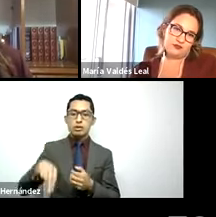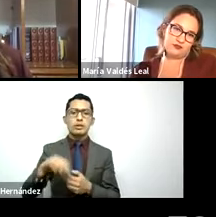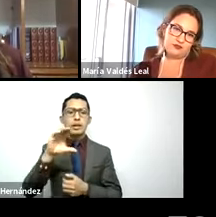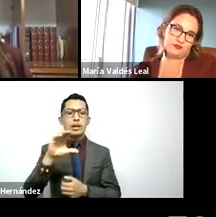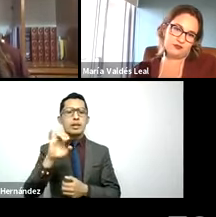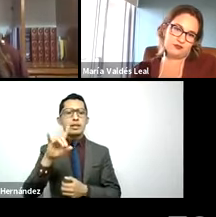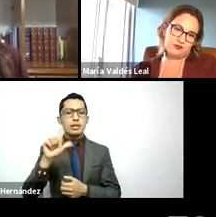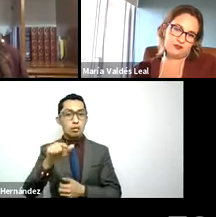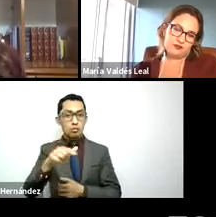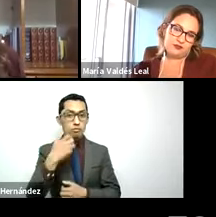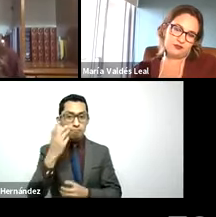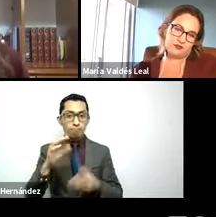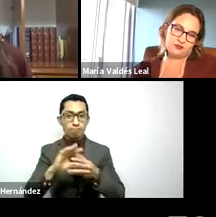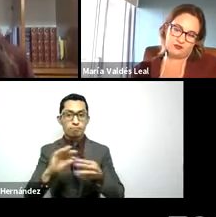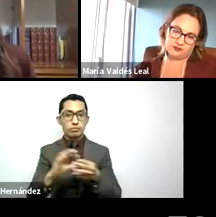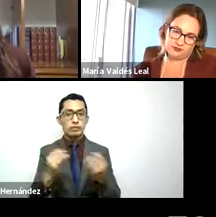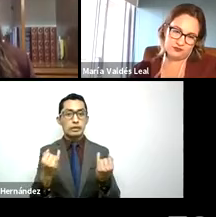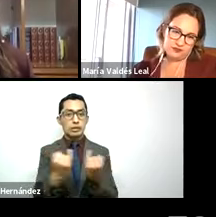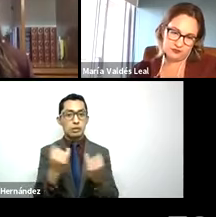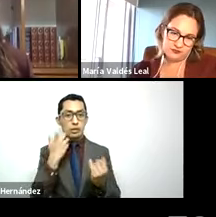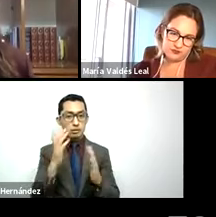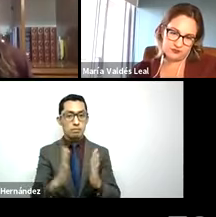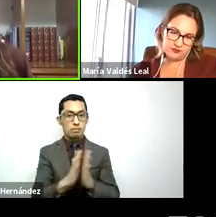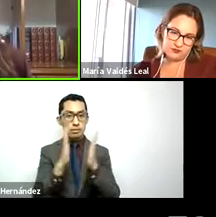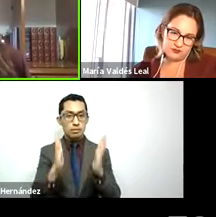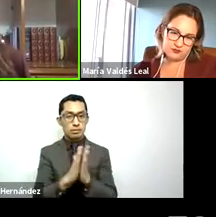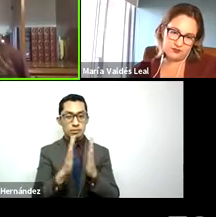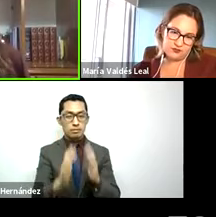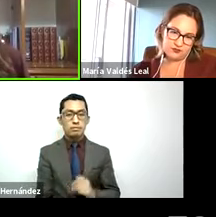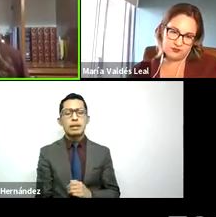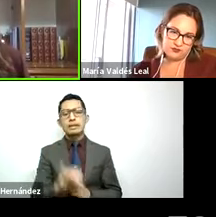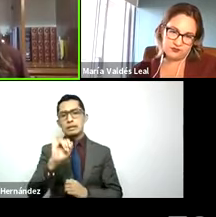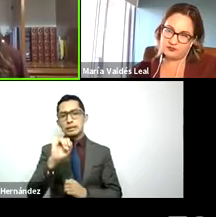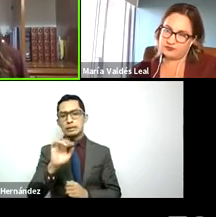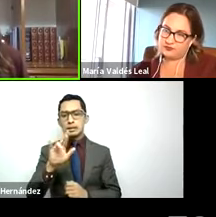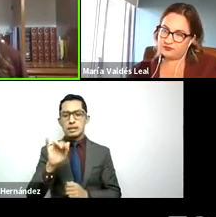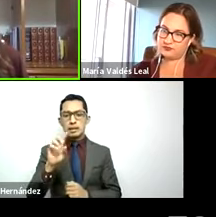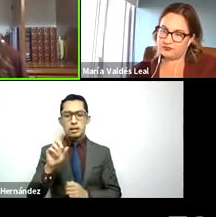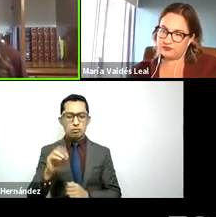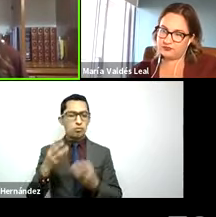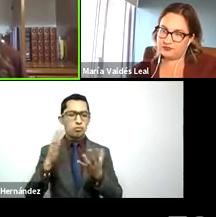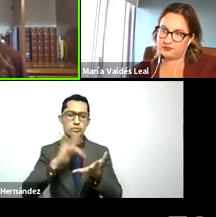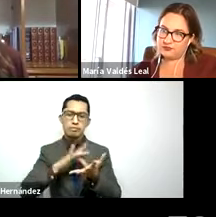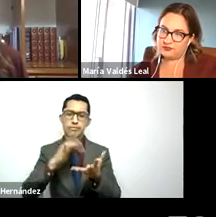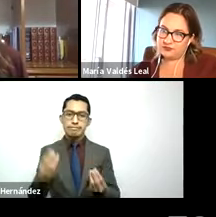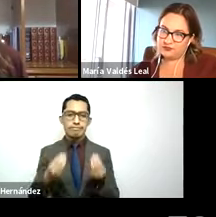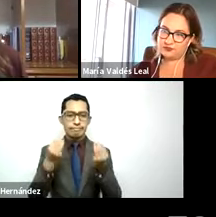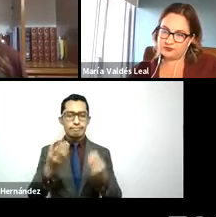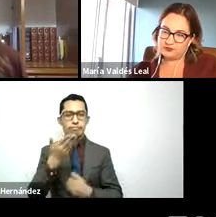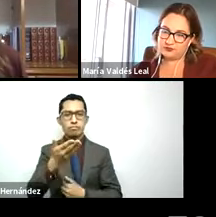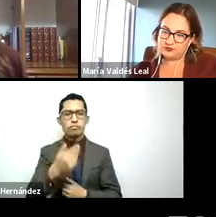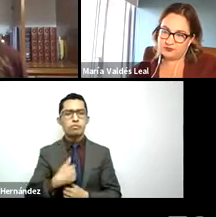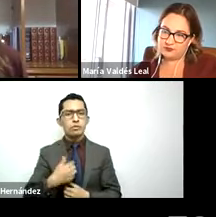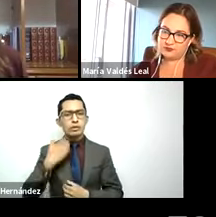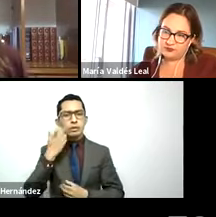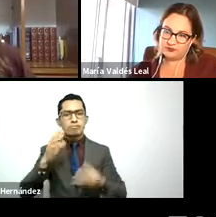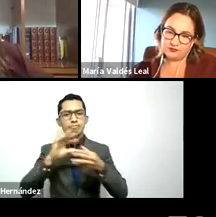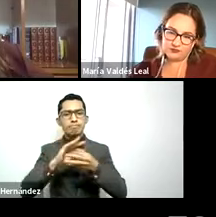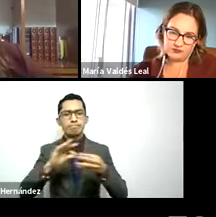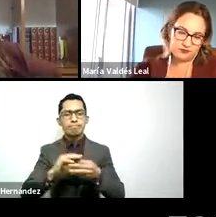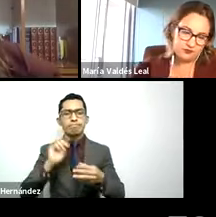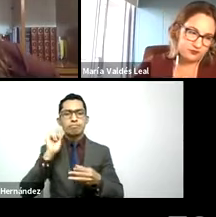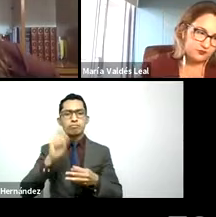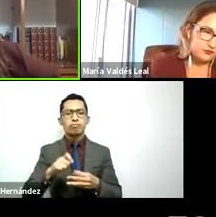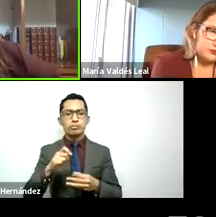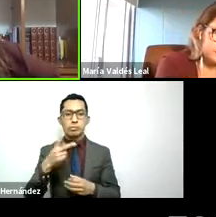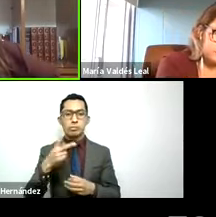no sé si creo que querías también participar. Sí, Ricardo, muchas gracias. Yo quería abordar un poco la primera parte de